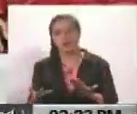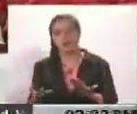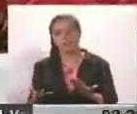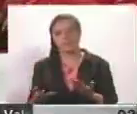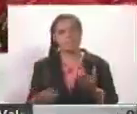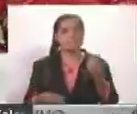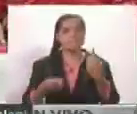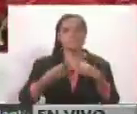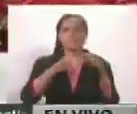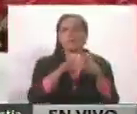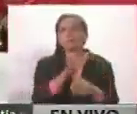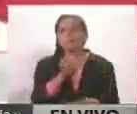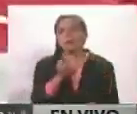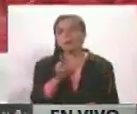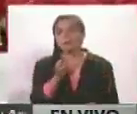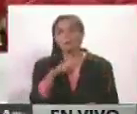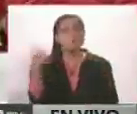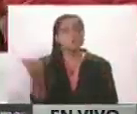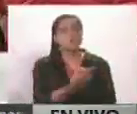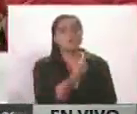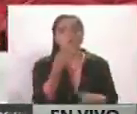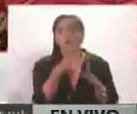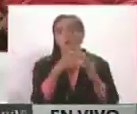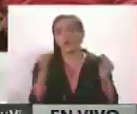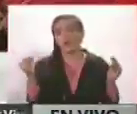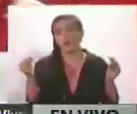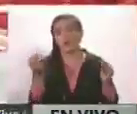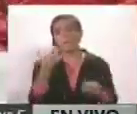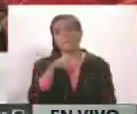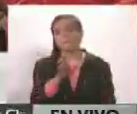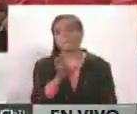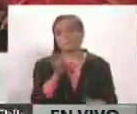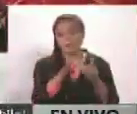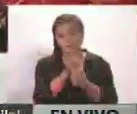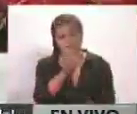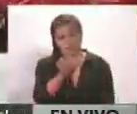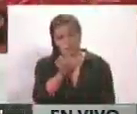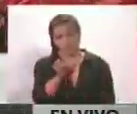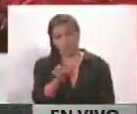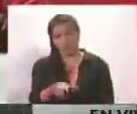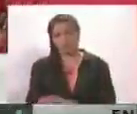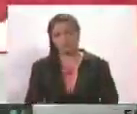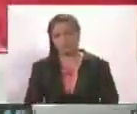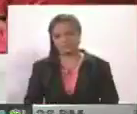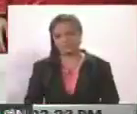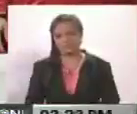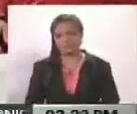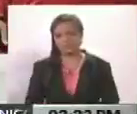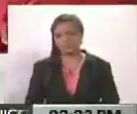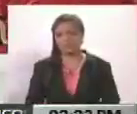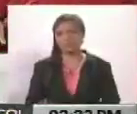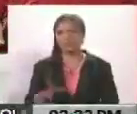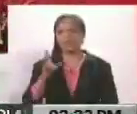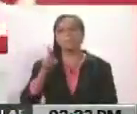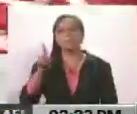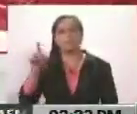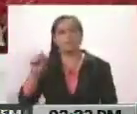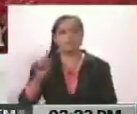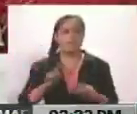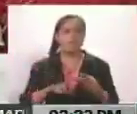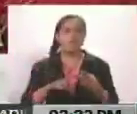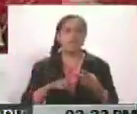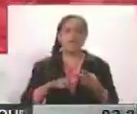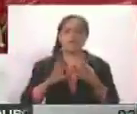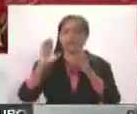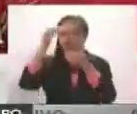el partido, nuestra militancia, el Partido Socialista Unido de Venezuela, de Patria para Todos, de